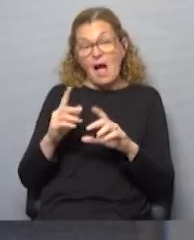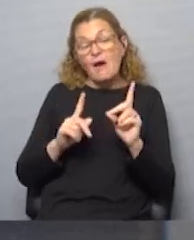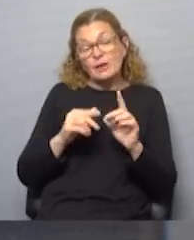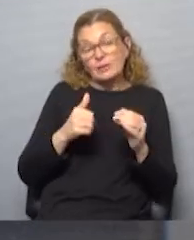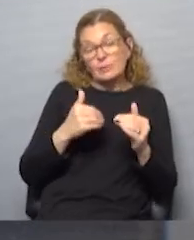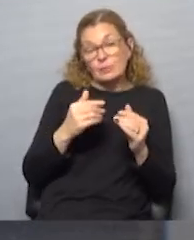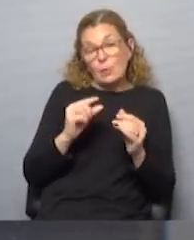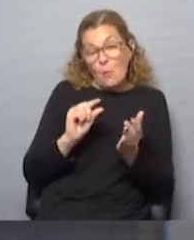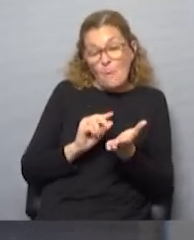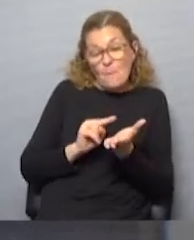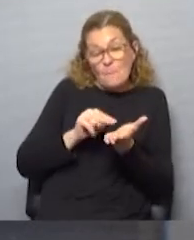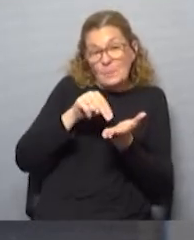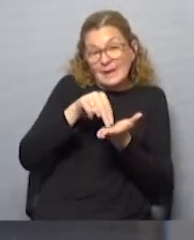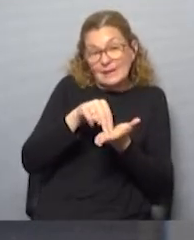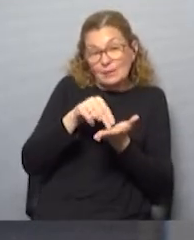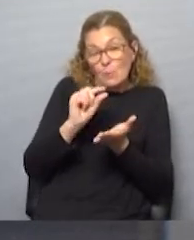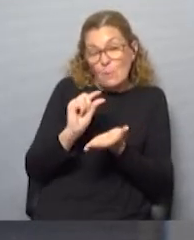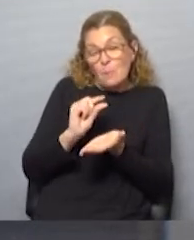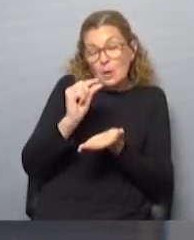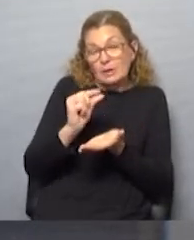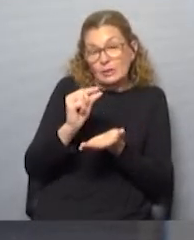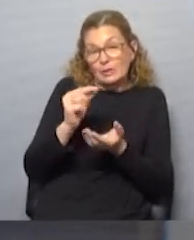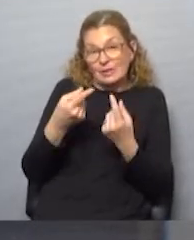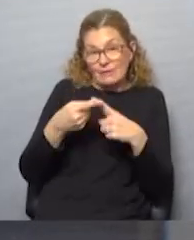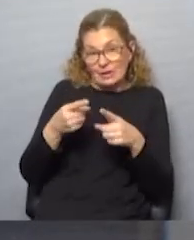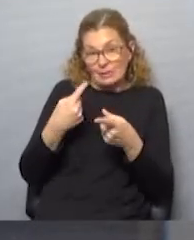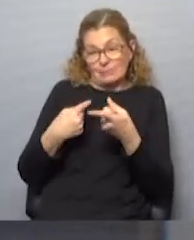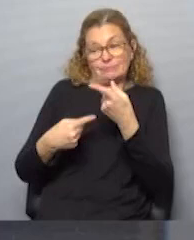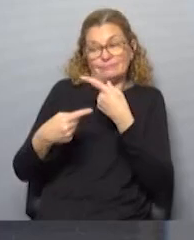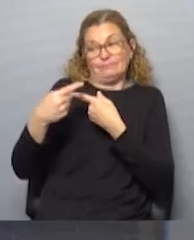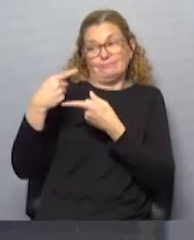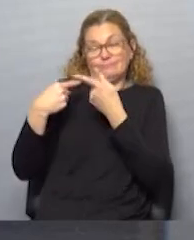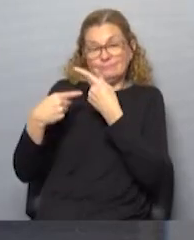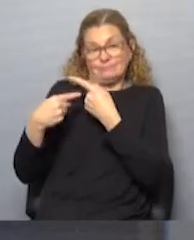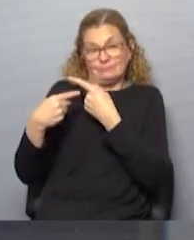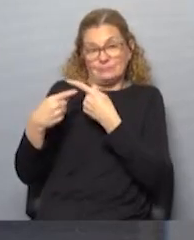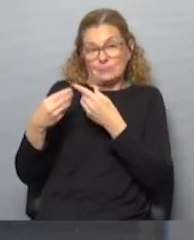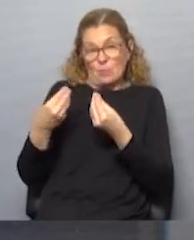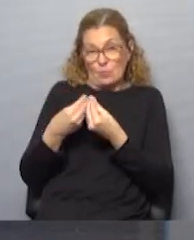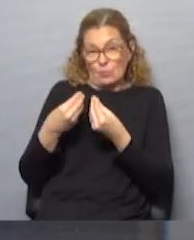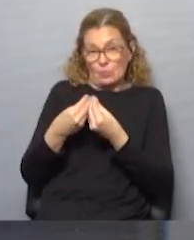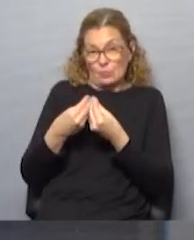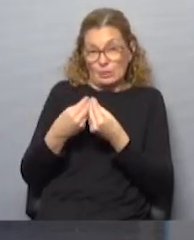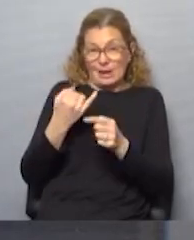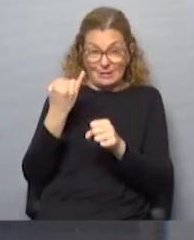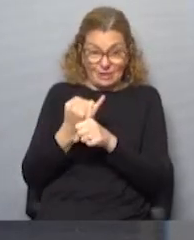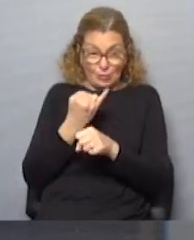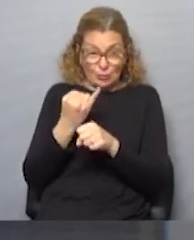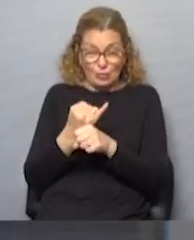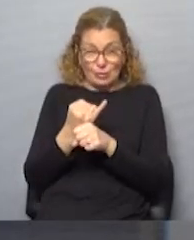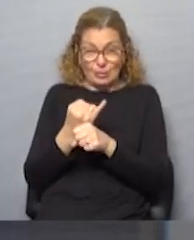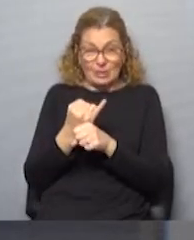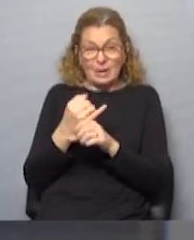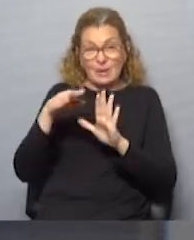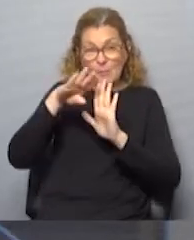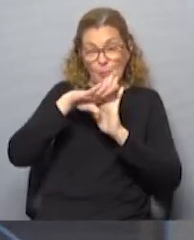de un pasito pequeño hacia adelante y en varios aspectos de pasos hacia atrás digamos porque hay instituciones y